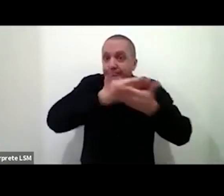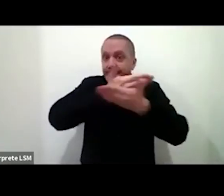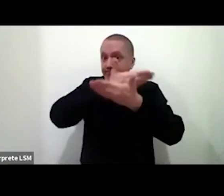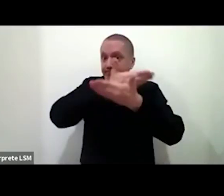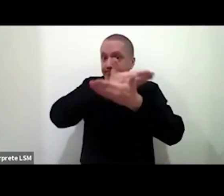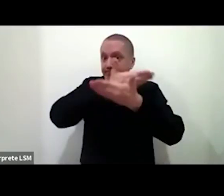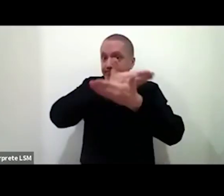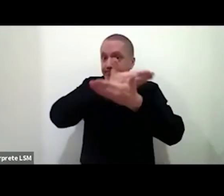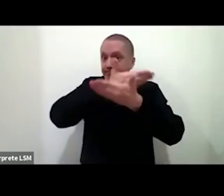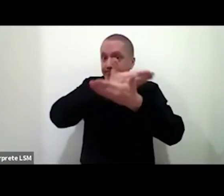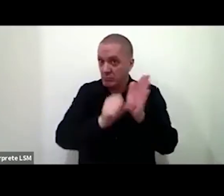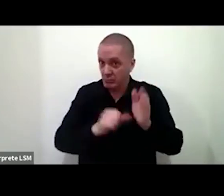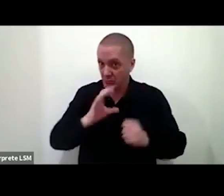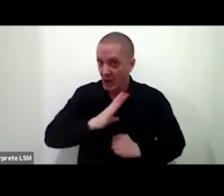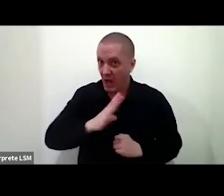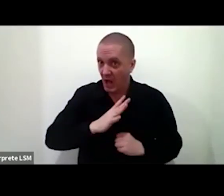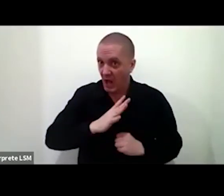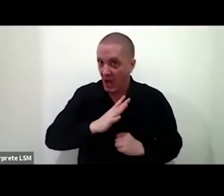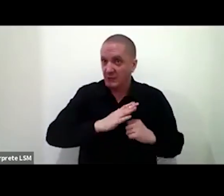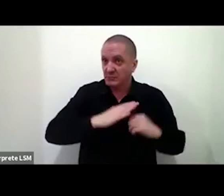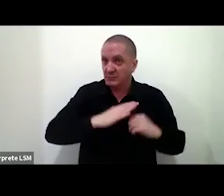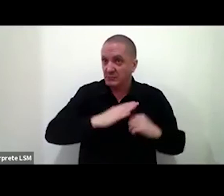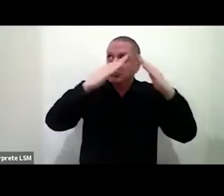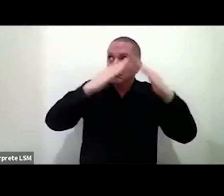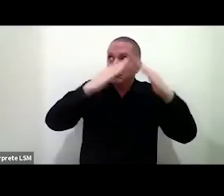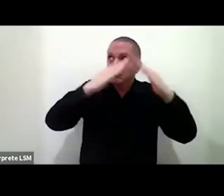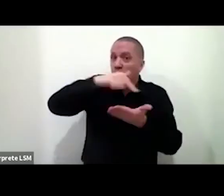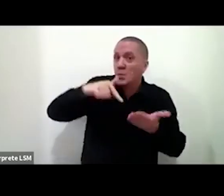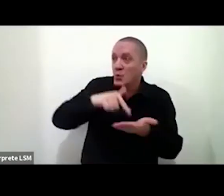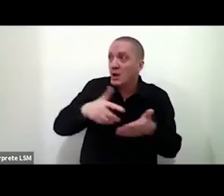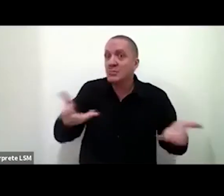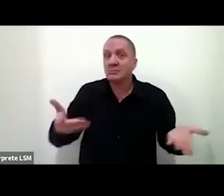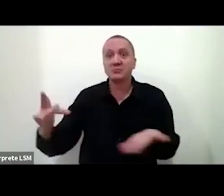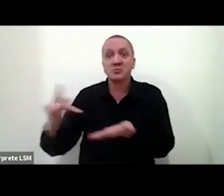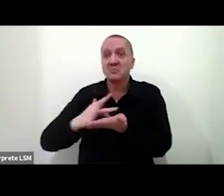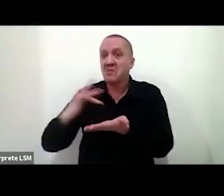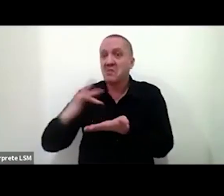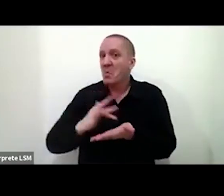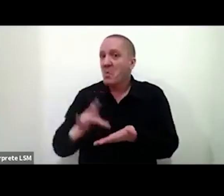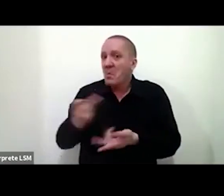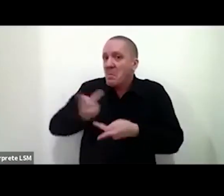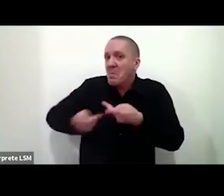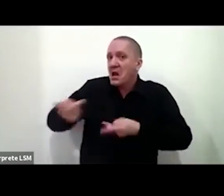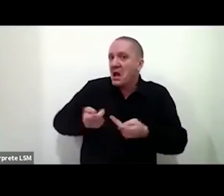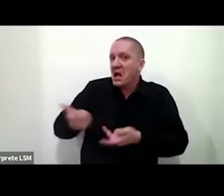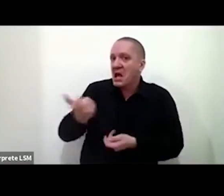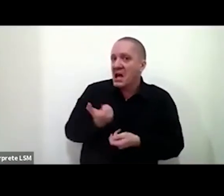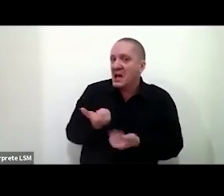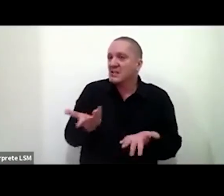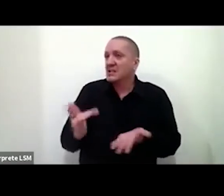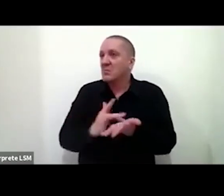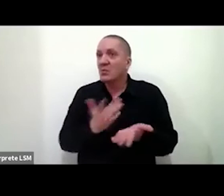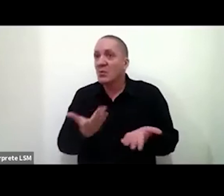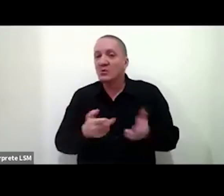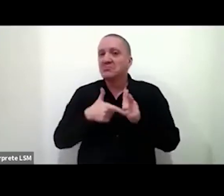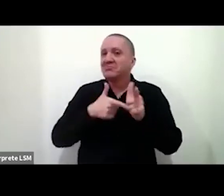pares en situación de calle. Los trabajadores sexuales dejaron de tomar servicios en esta coyuntura sin saber cuándo ni de qué